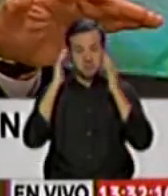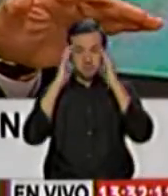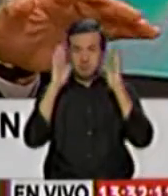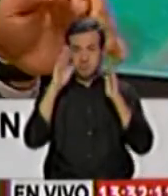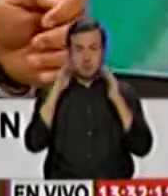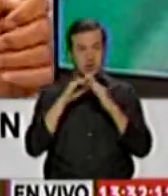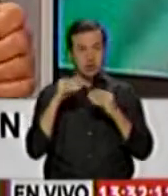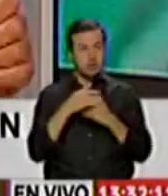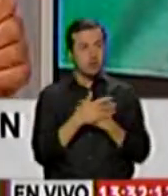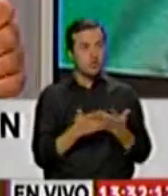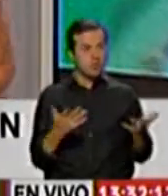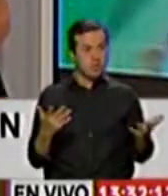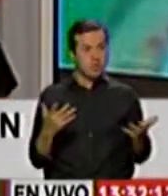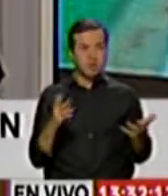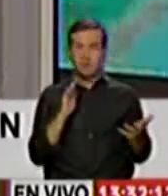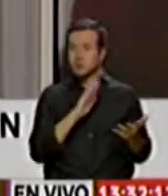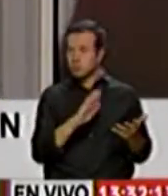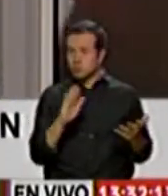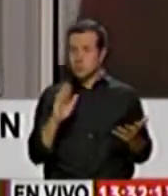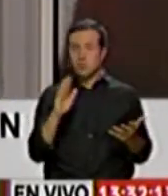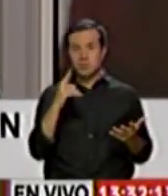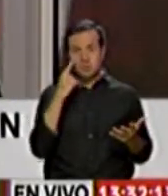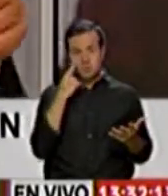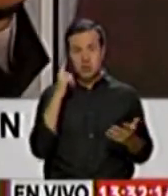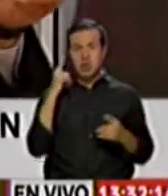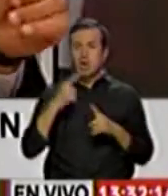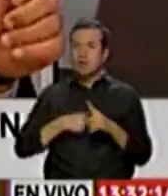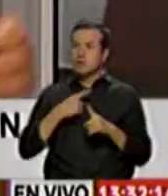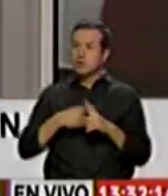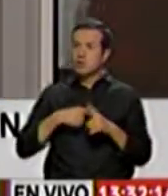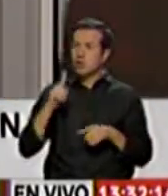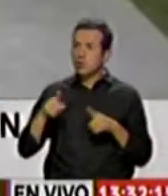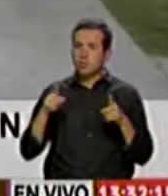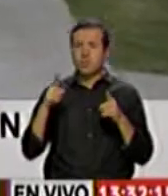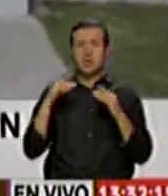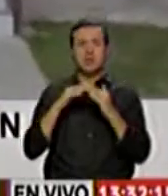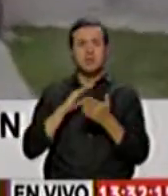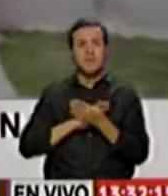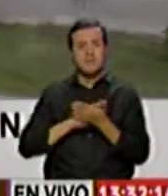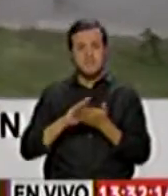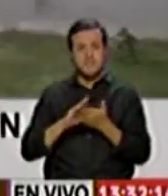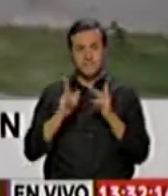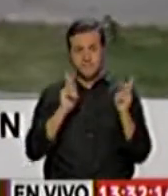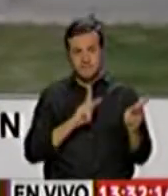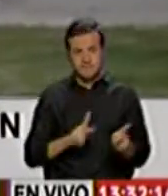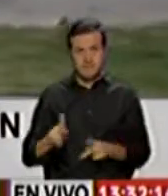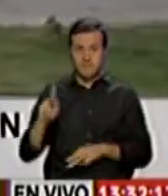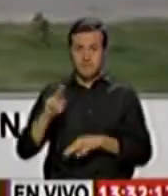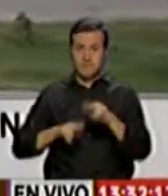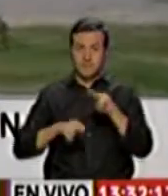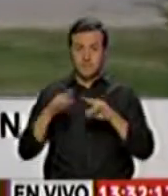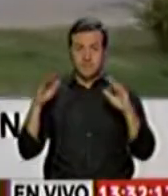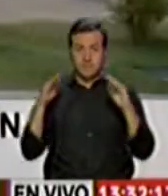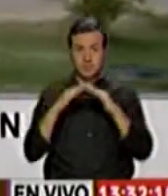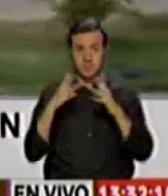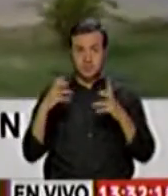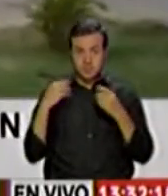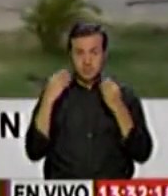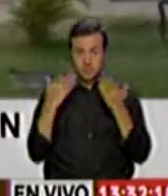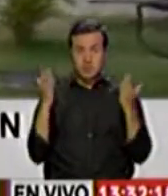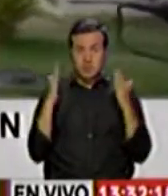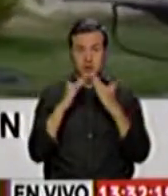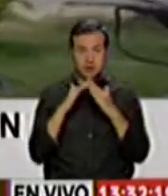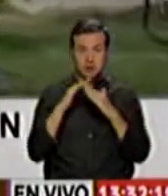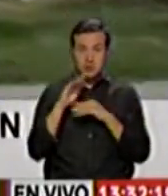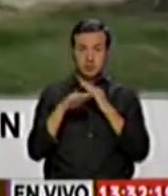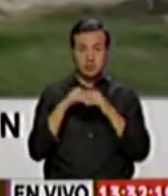las recibió, pero en este momento encontramos arrendando y otras desocupadas. El plan Casa para Todos busca dotar de viviendas